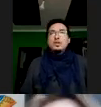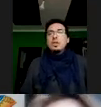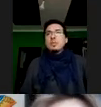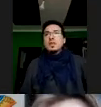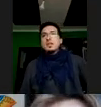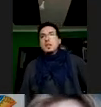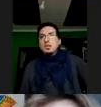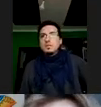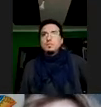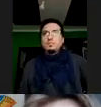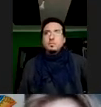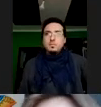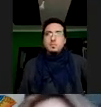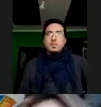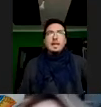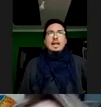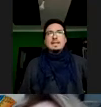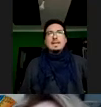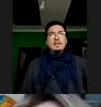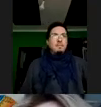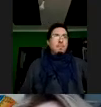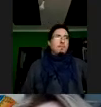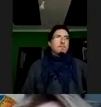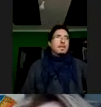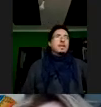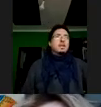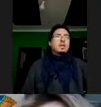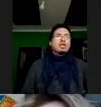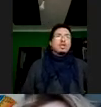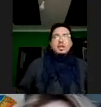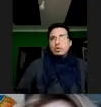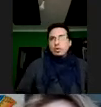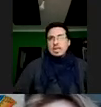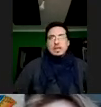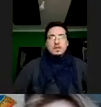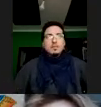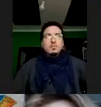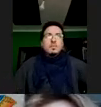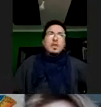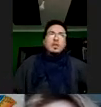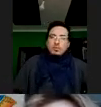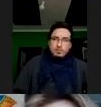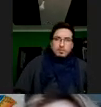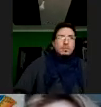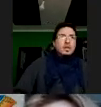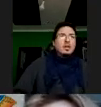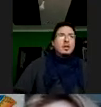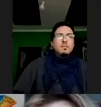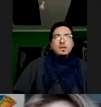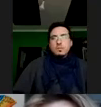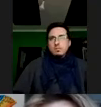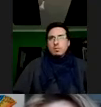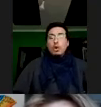La proyección isométrica, chiquillos, es la siguiente. Isométrico, ¿qué quiere decir? Iso viene